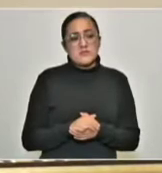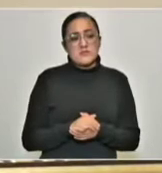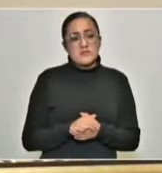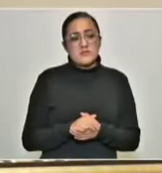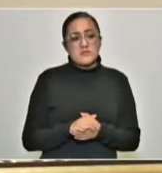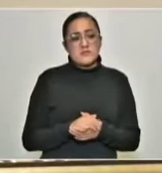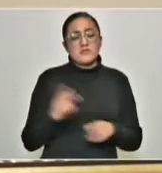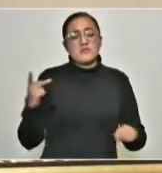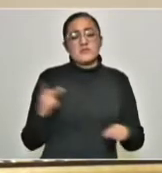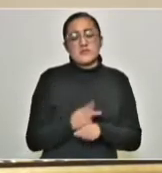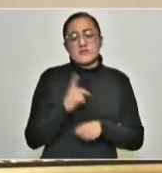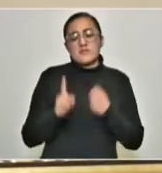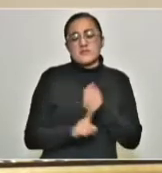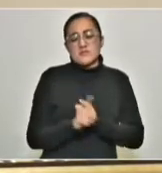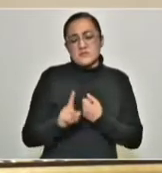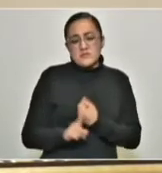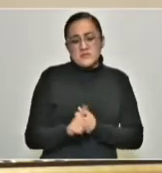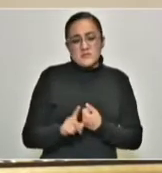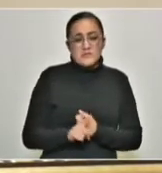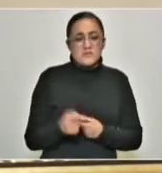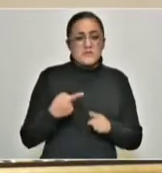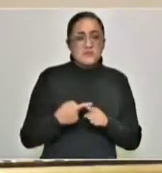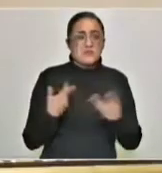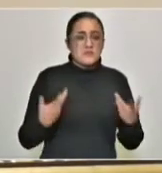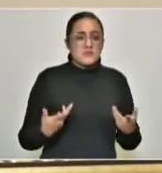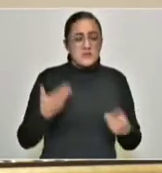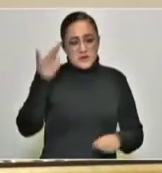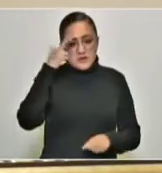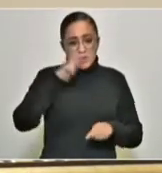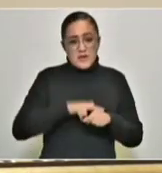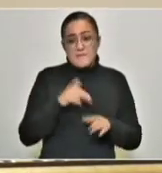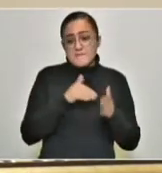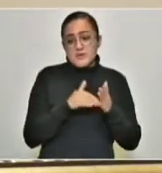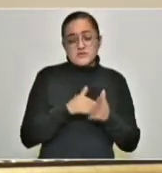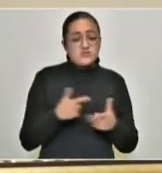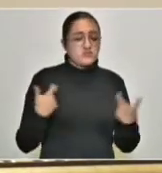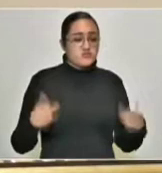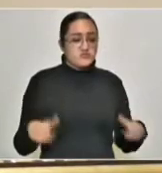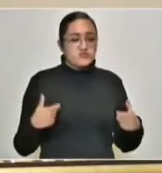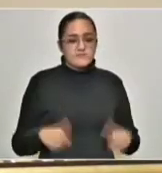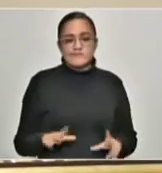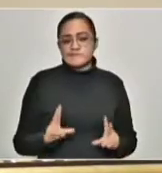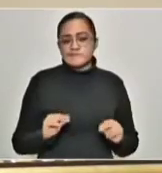la circunstancia de los rectores millonarios,